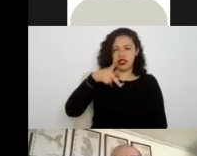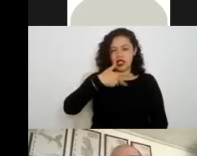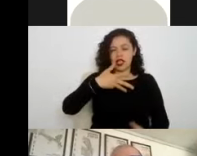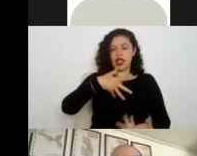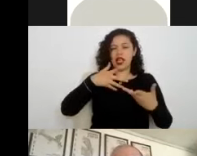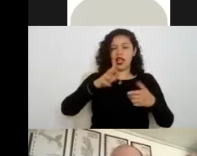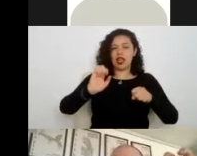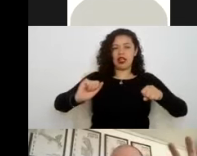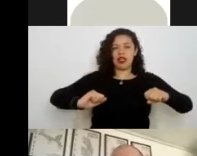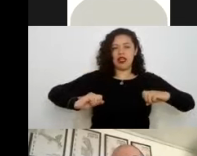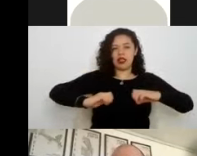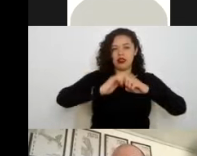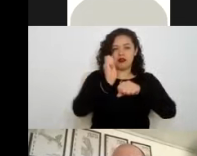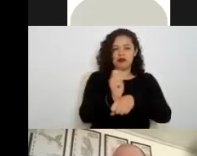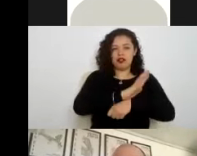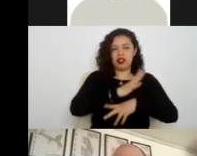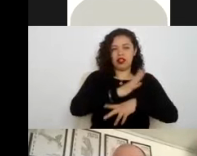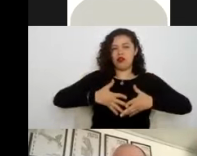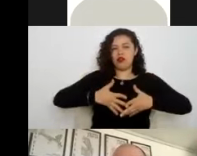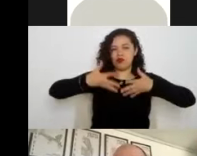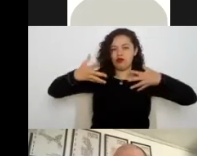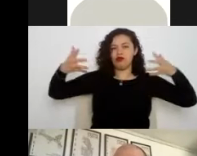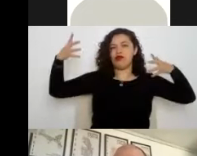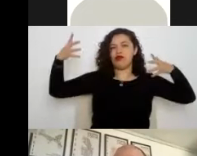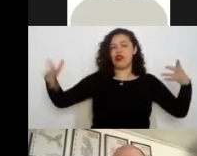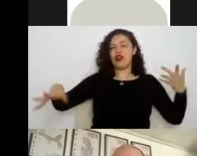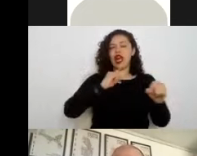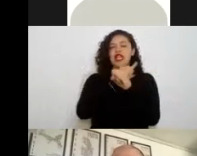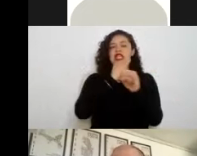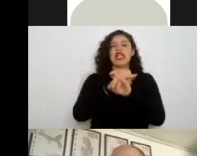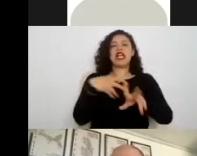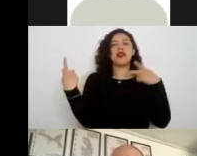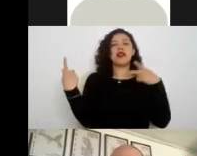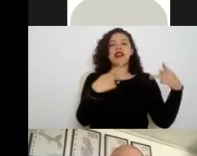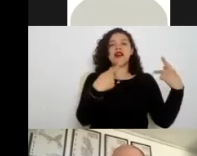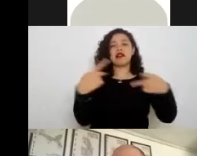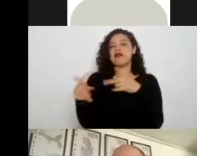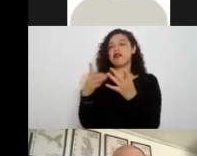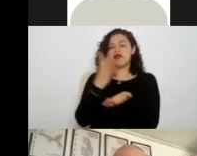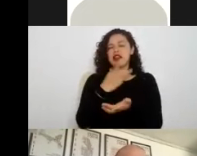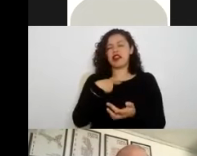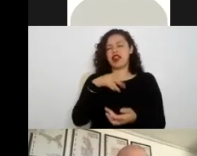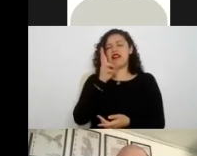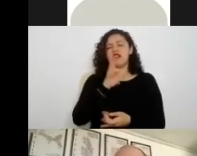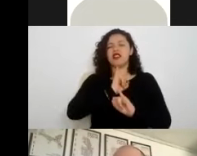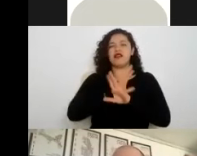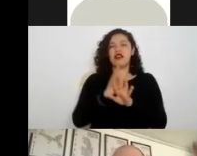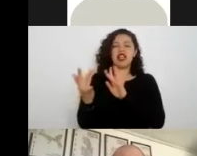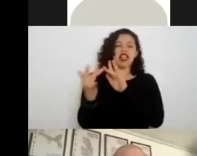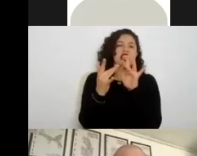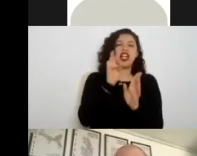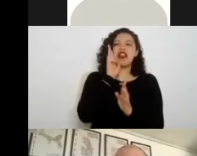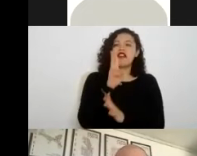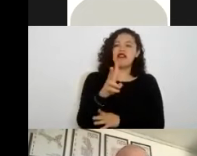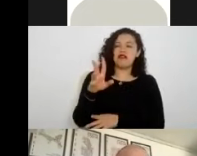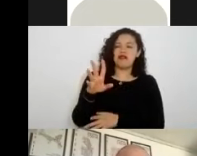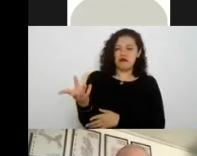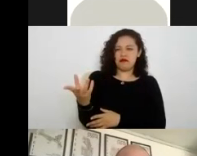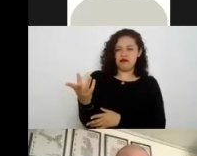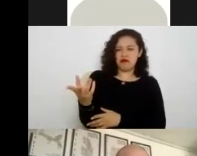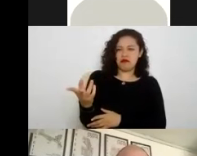tienen lugares físicos. Prácticamente todo lo que hacen es vender en línea. Entonces seguro les ha salido publicidad de ellos en línea. Todo el tiempo están